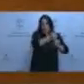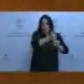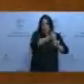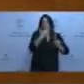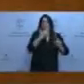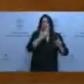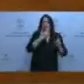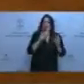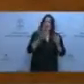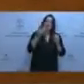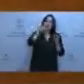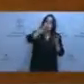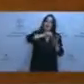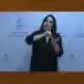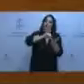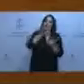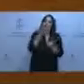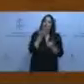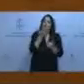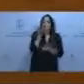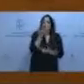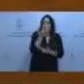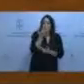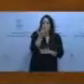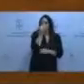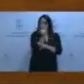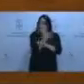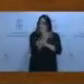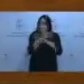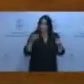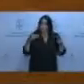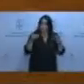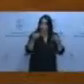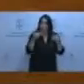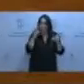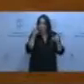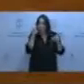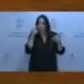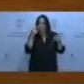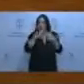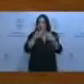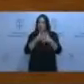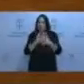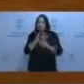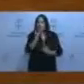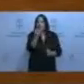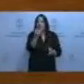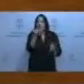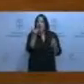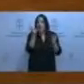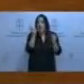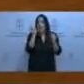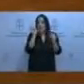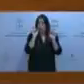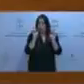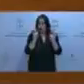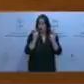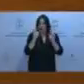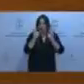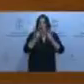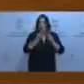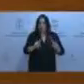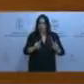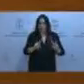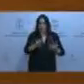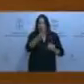a los centros escolares, a los colegios y los institutos, y nos fijamos en las infraestructuras educativas, seguimos observando que sigue habiendo más